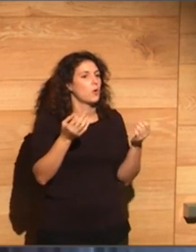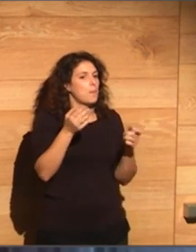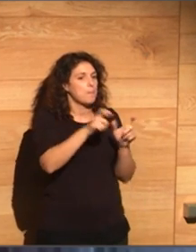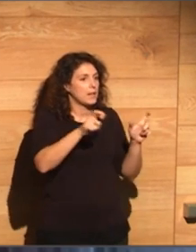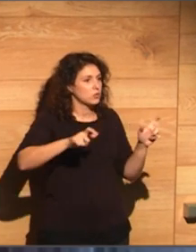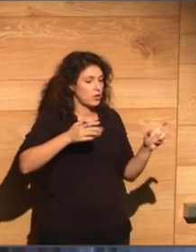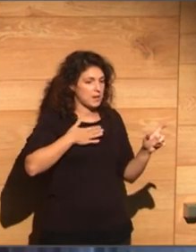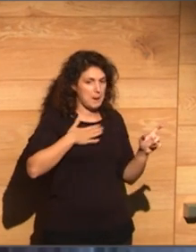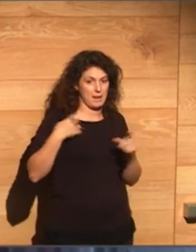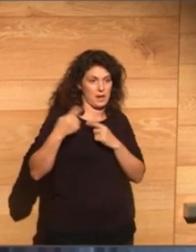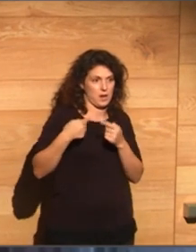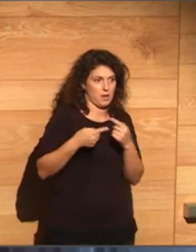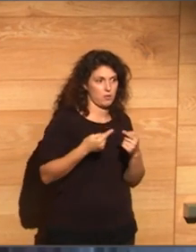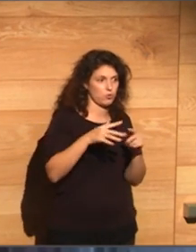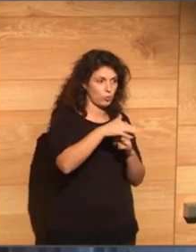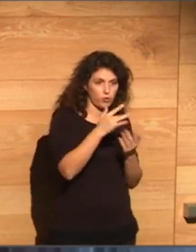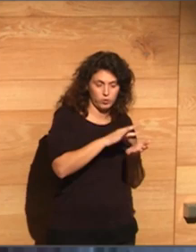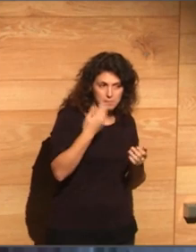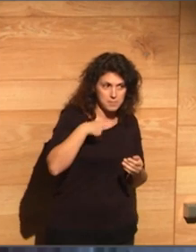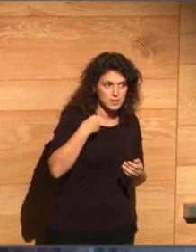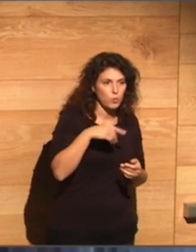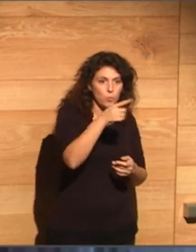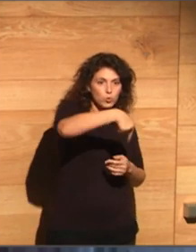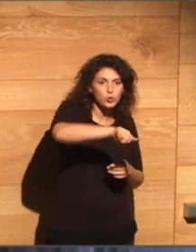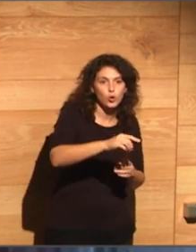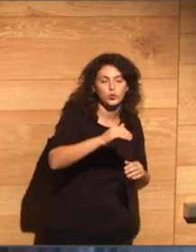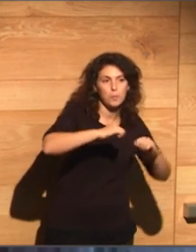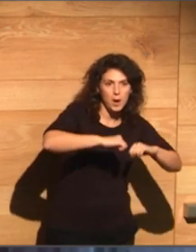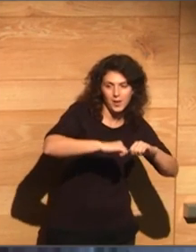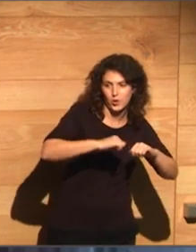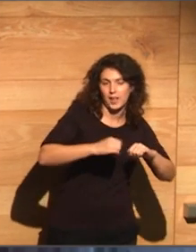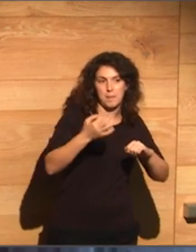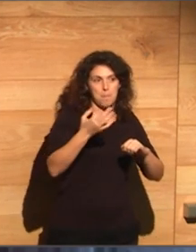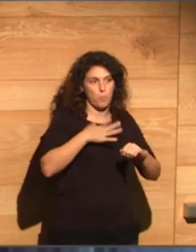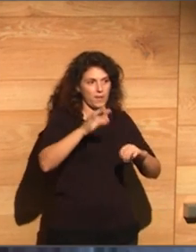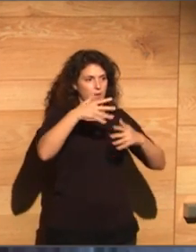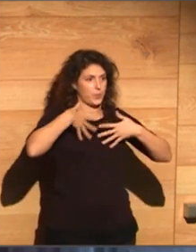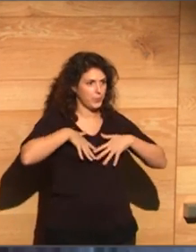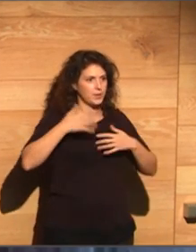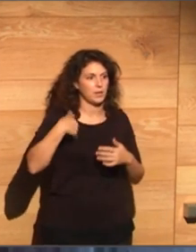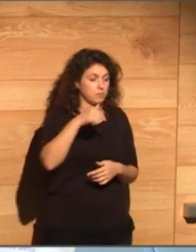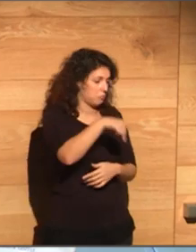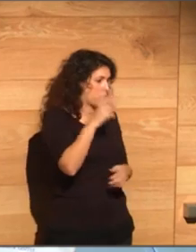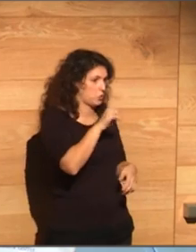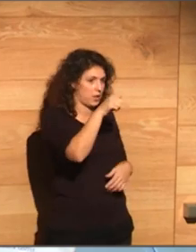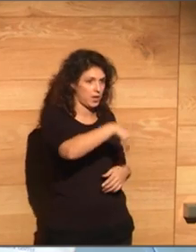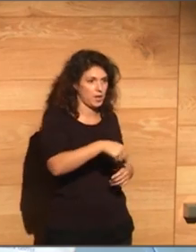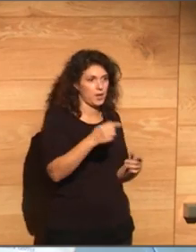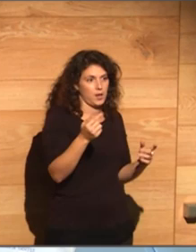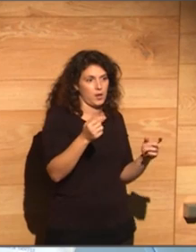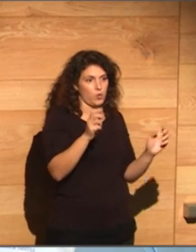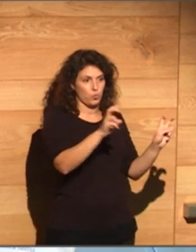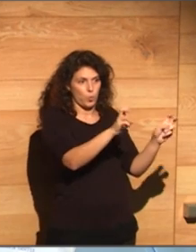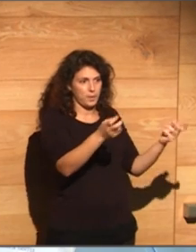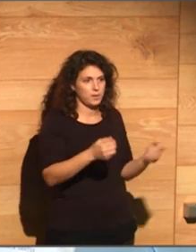mucha gente de mi generación. Vosotros sois más mayores y a lo mejor lo tenéis como un poco más interiorizado. Yo es que las he visto de estreno, amigo. O sea que yo estoy... Bueno, sí, también un